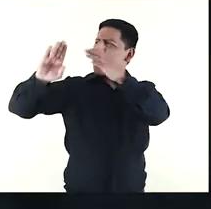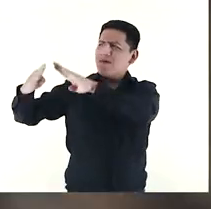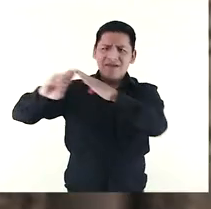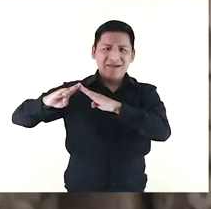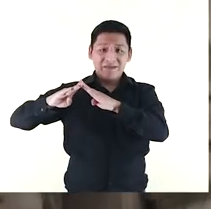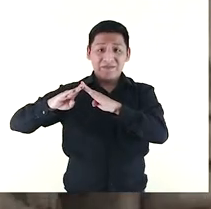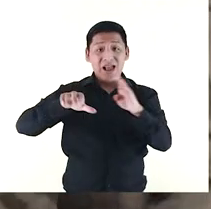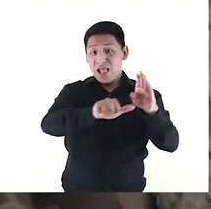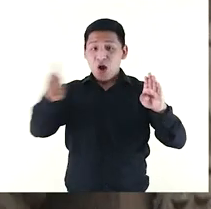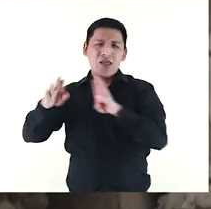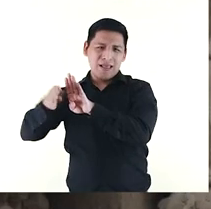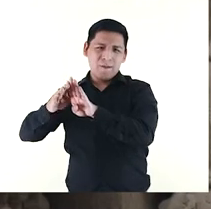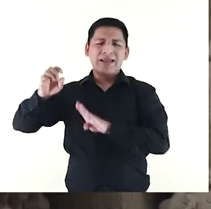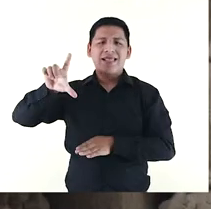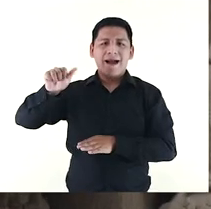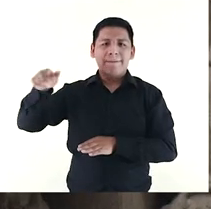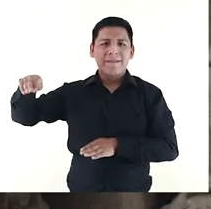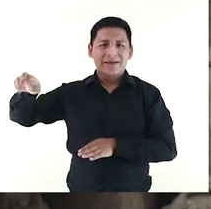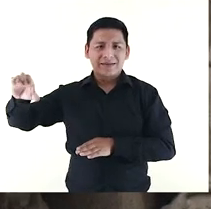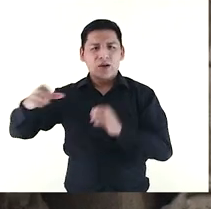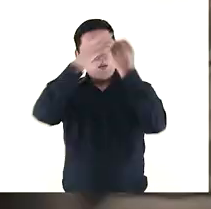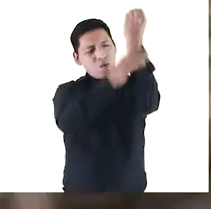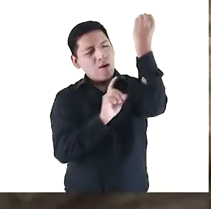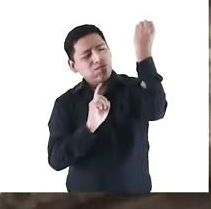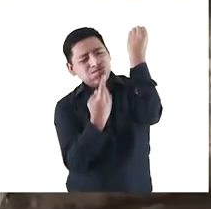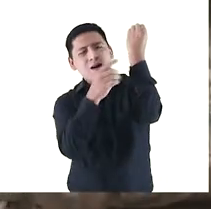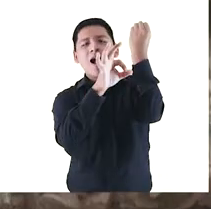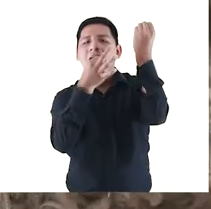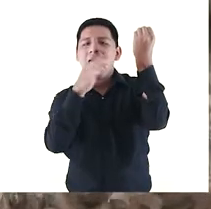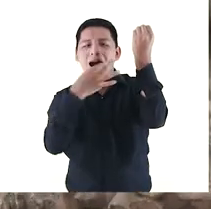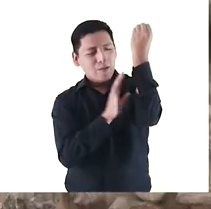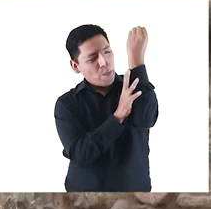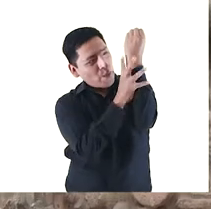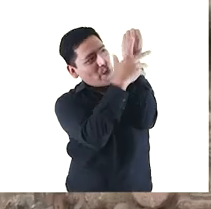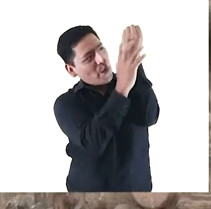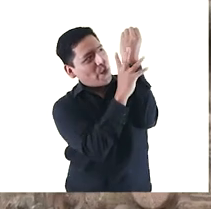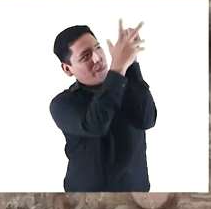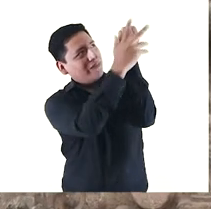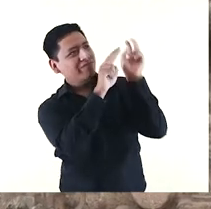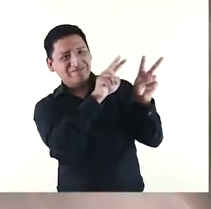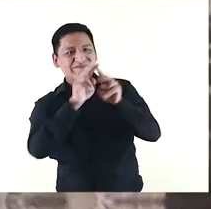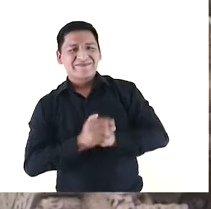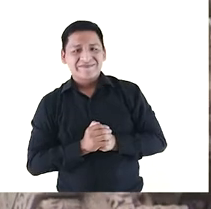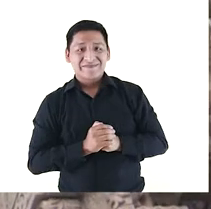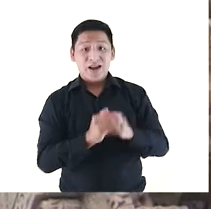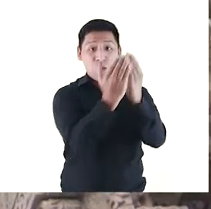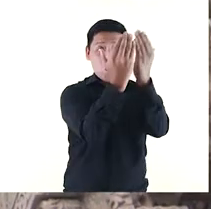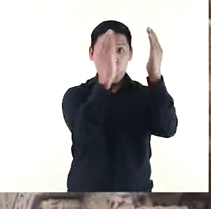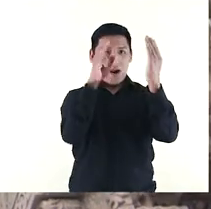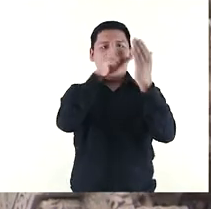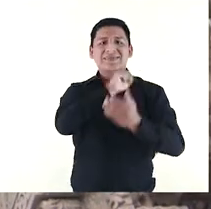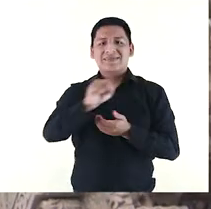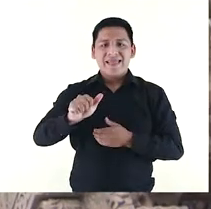en la ciudad. Las otras están en la portada de la Iglesia de la Merced, con vides y enredaderas que trepan por ellas. En la hornacina